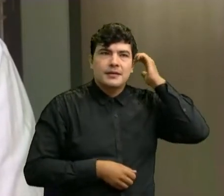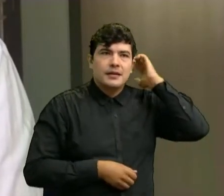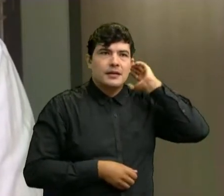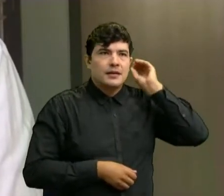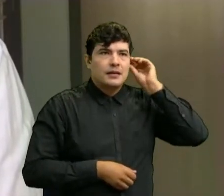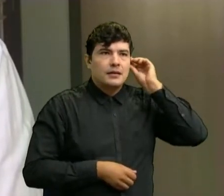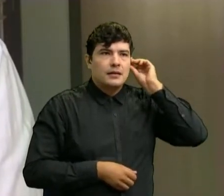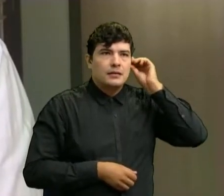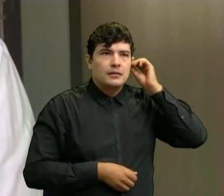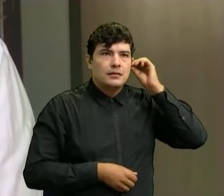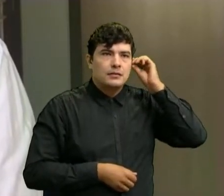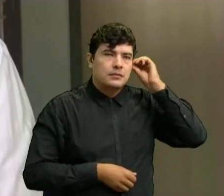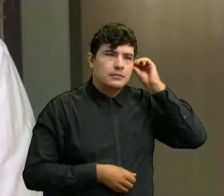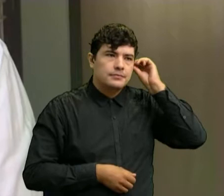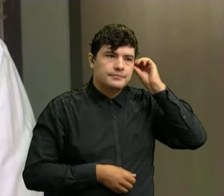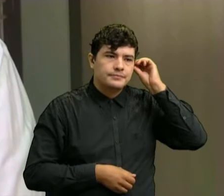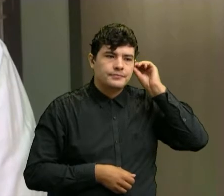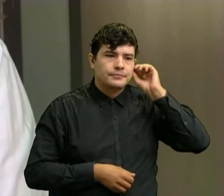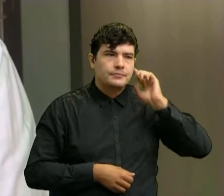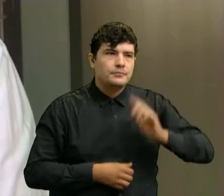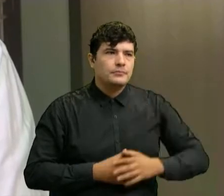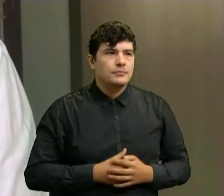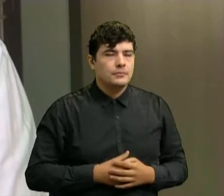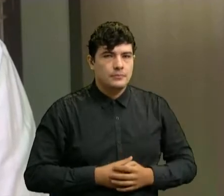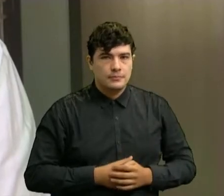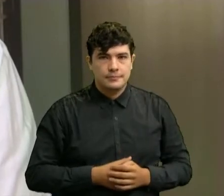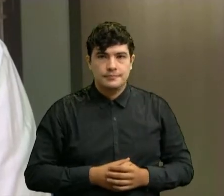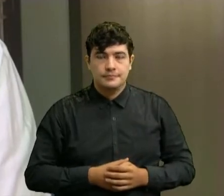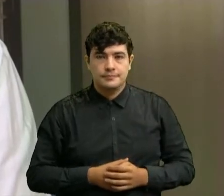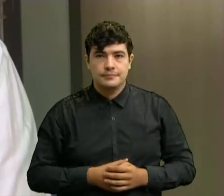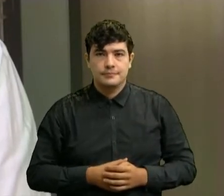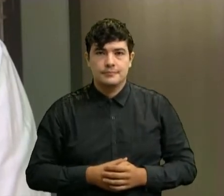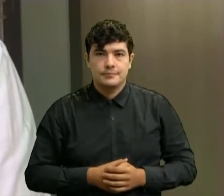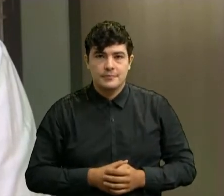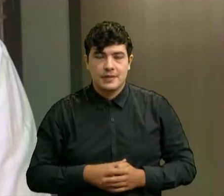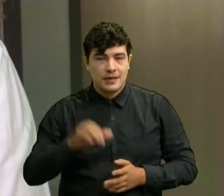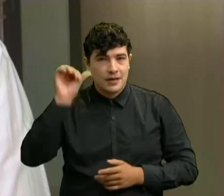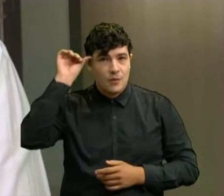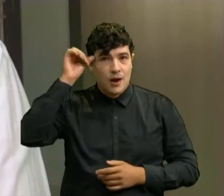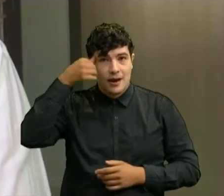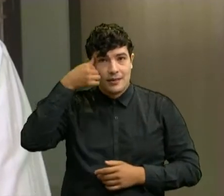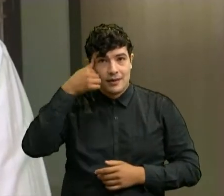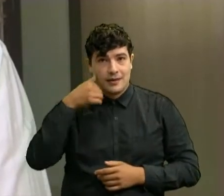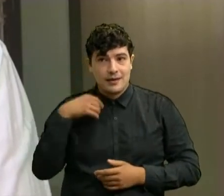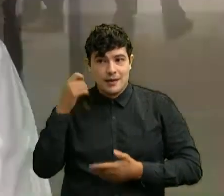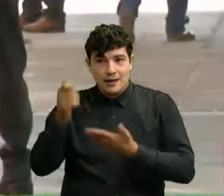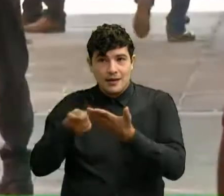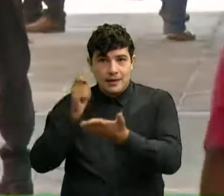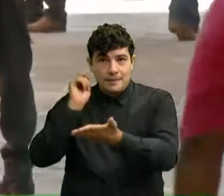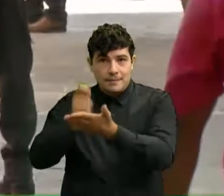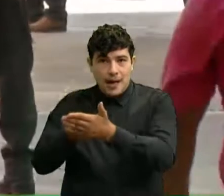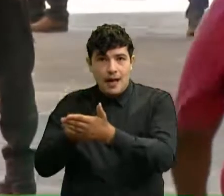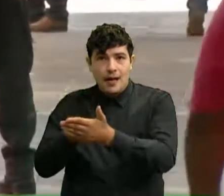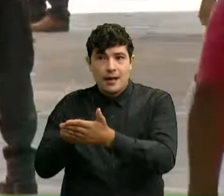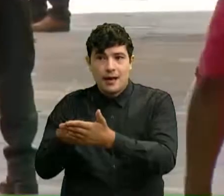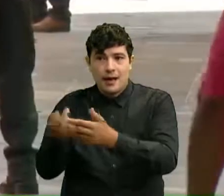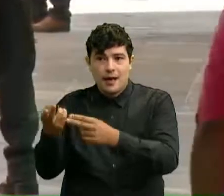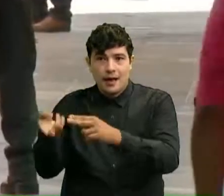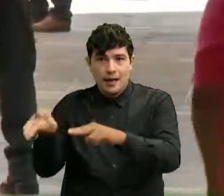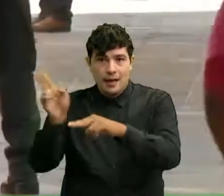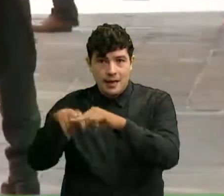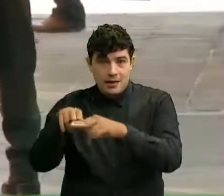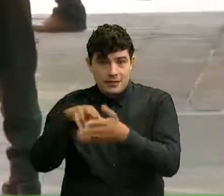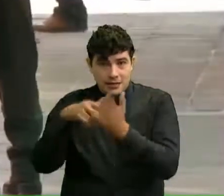Aquí recordemos que el hecho de declarar renta no significa pagar renta. Son situaciones